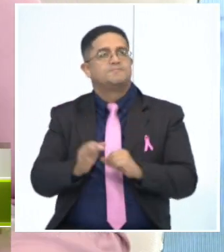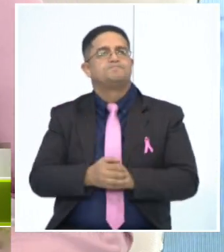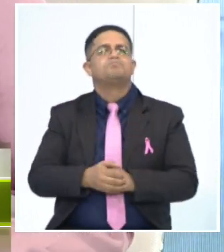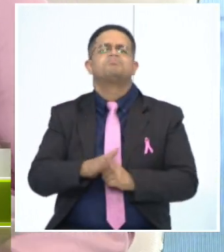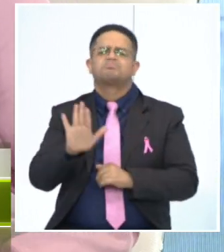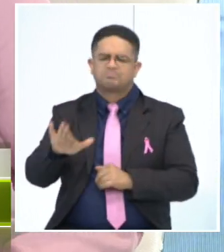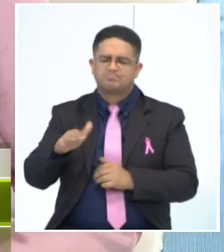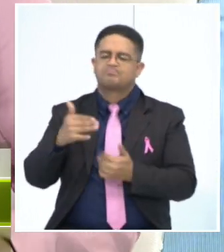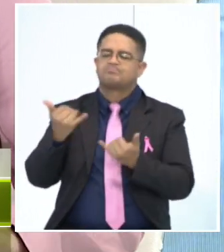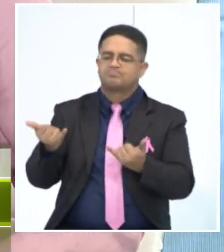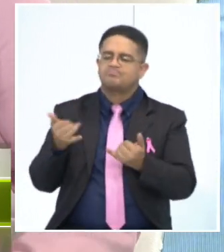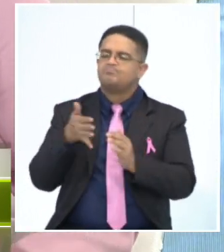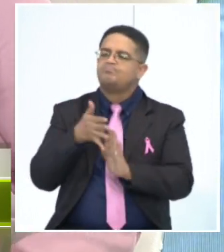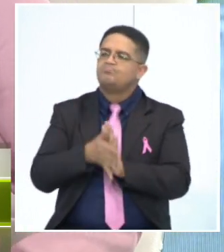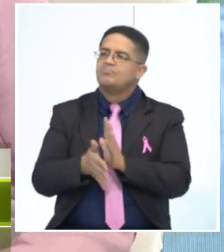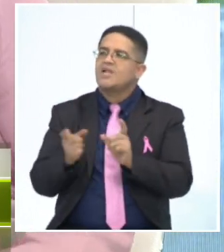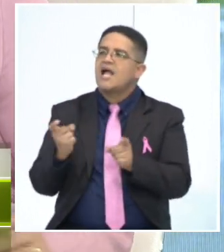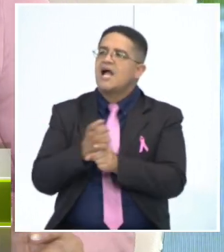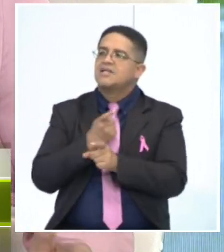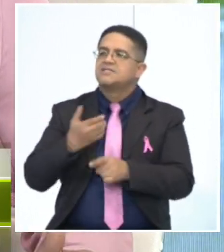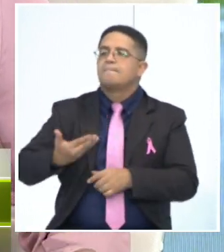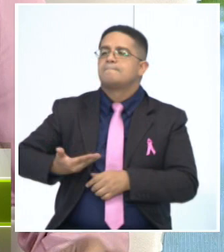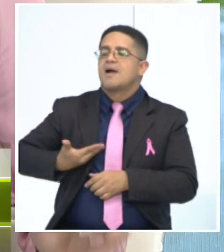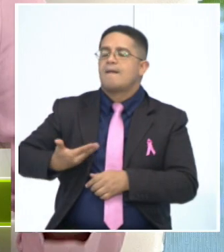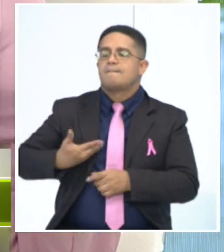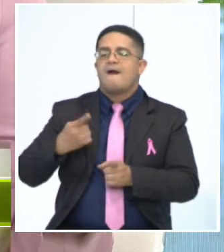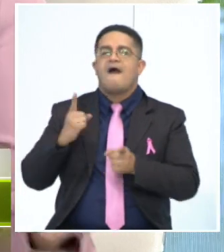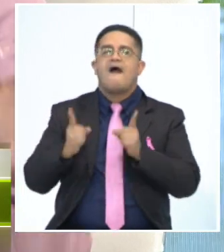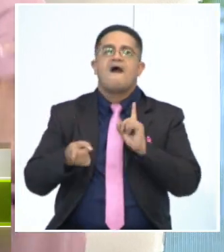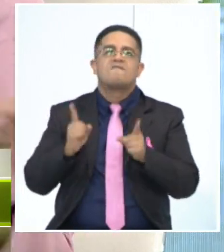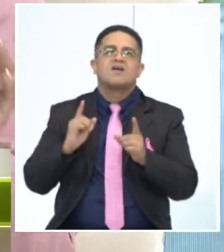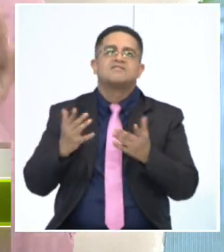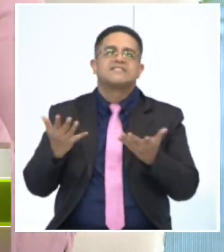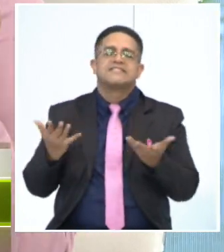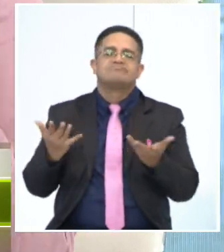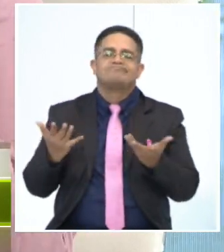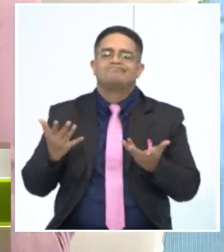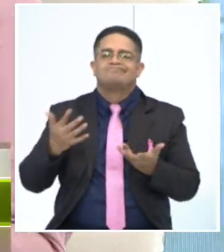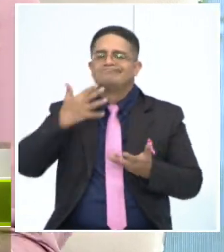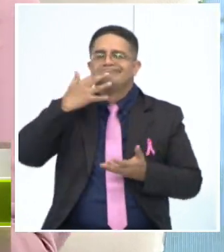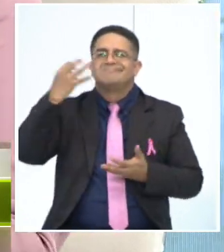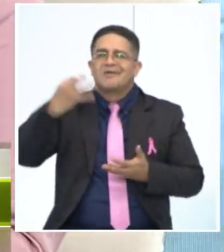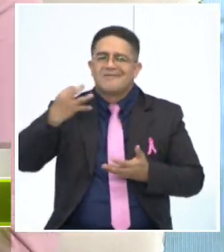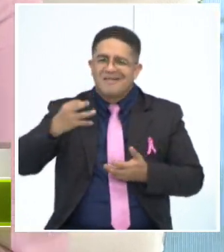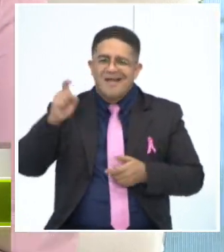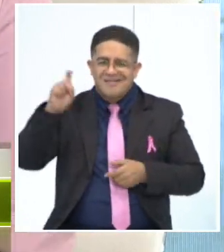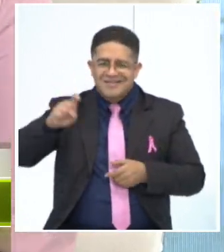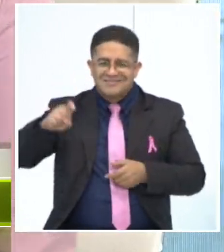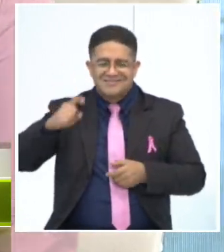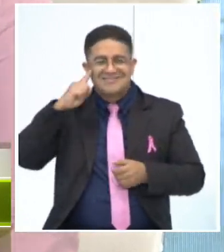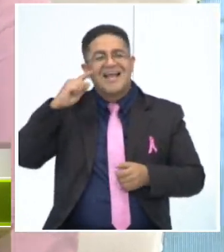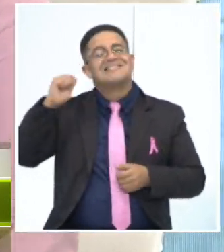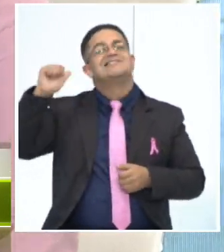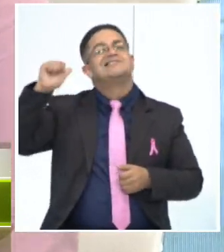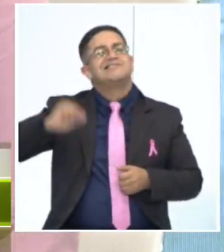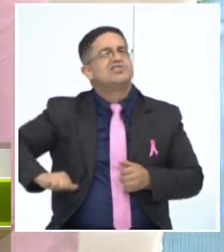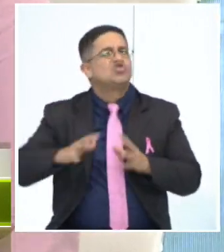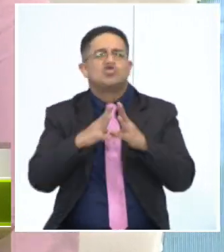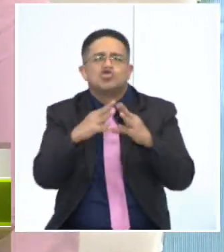Cuando hablamos de cáncer de mama, muchas veces se preguntan, ¿realmente es necesario la cirugía para todos los